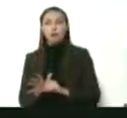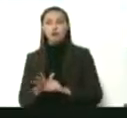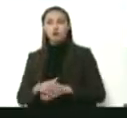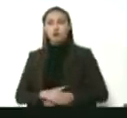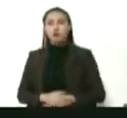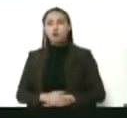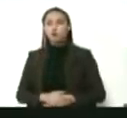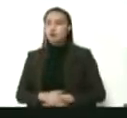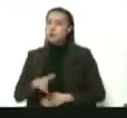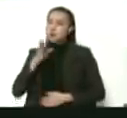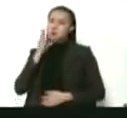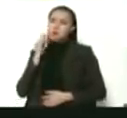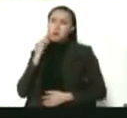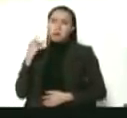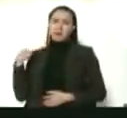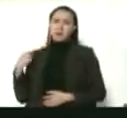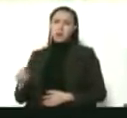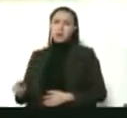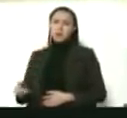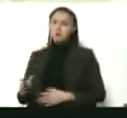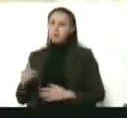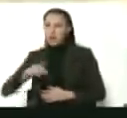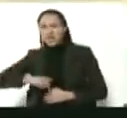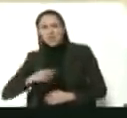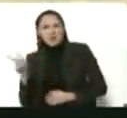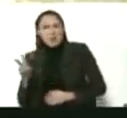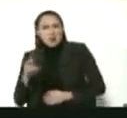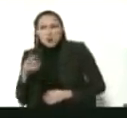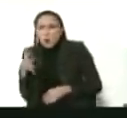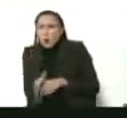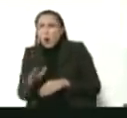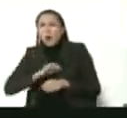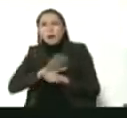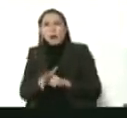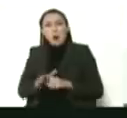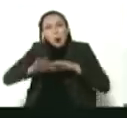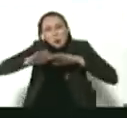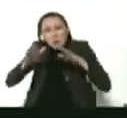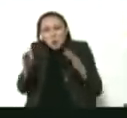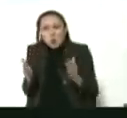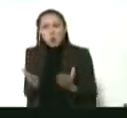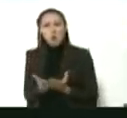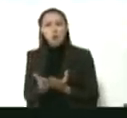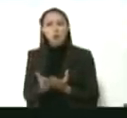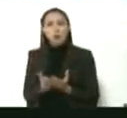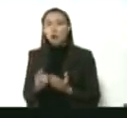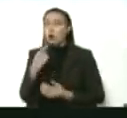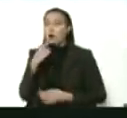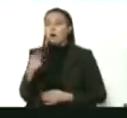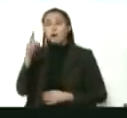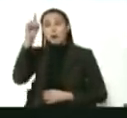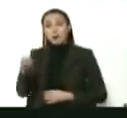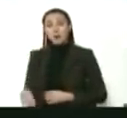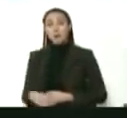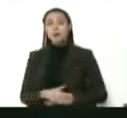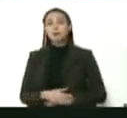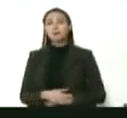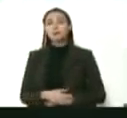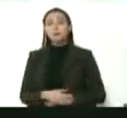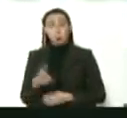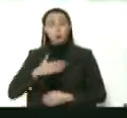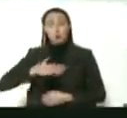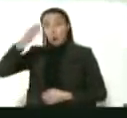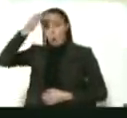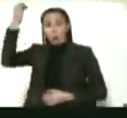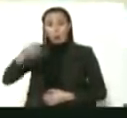La experiencia del coronavirus en Venezuela, la experiencia en el mundo. Y yo le decía algo que lo creo.